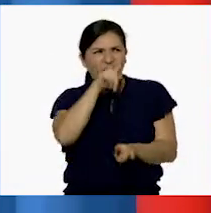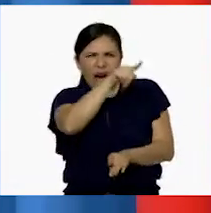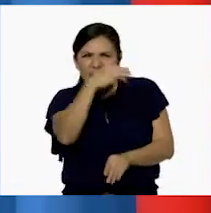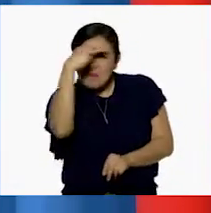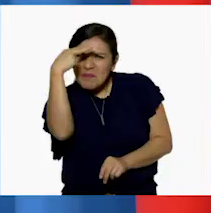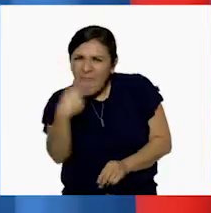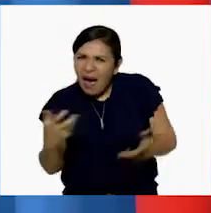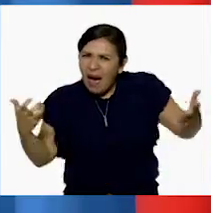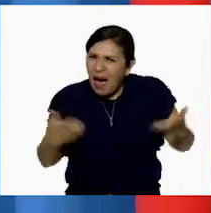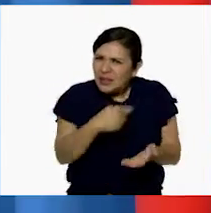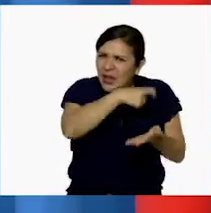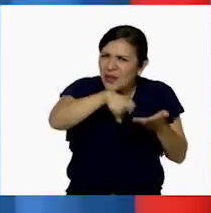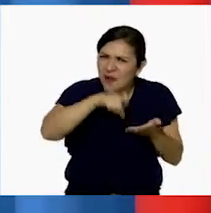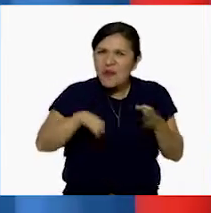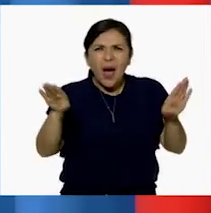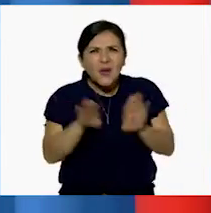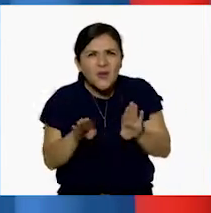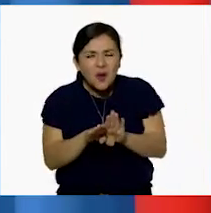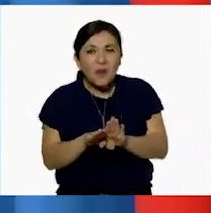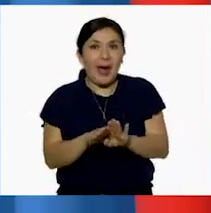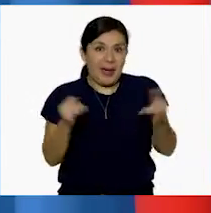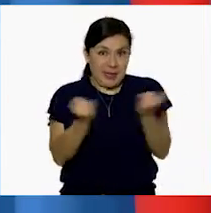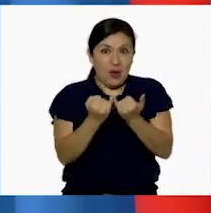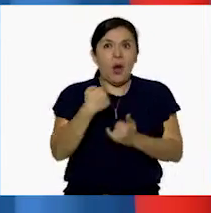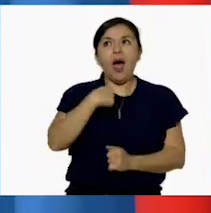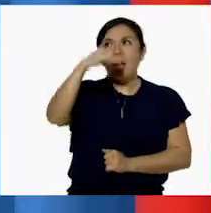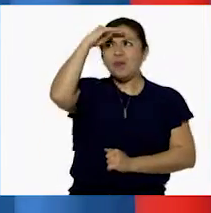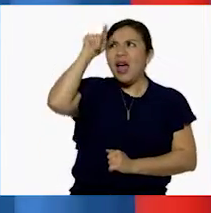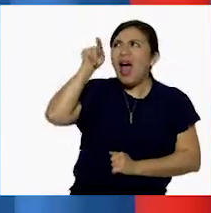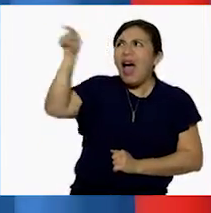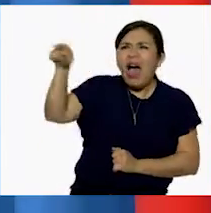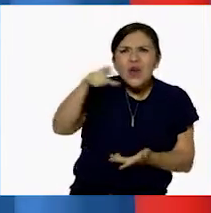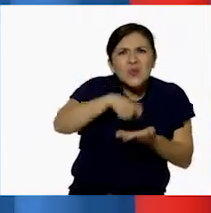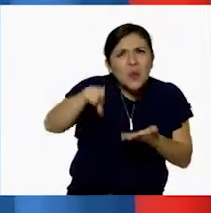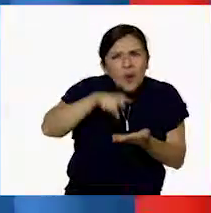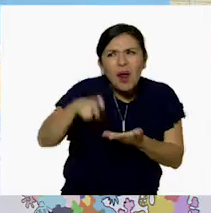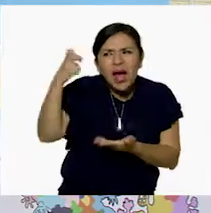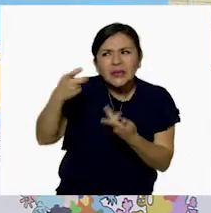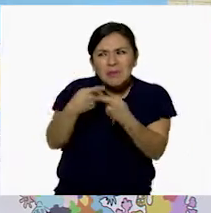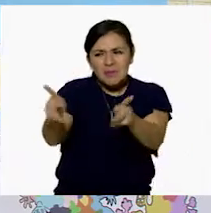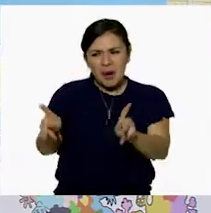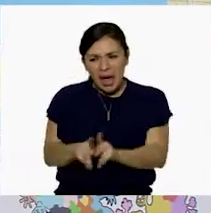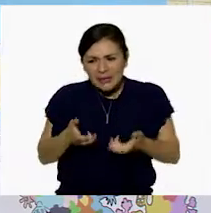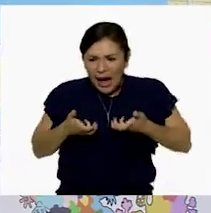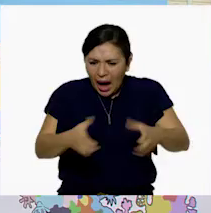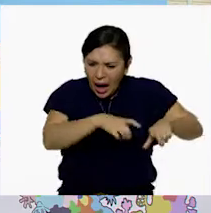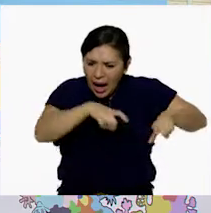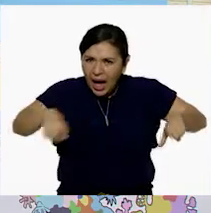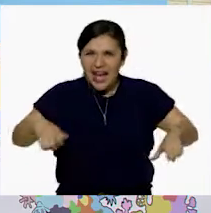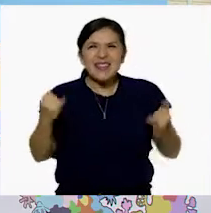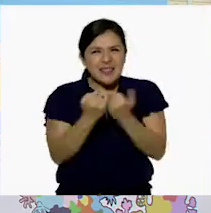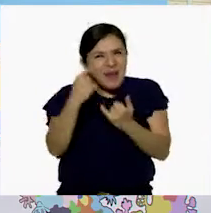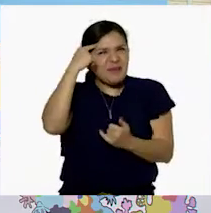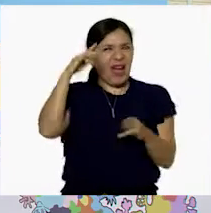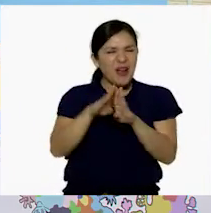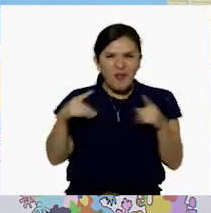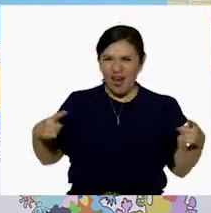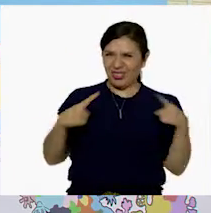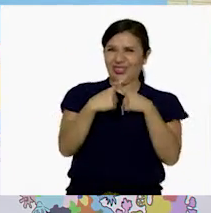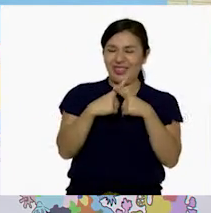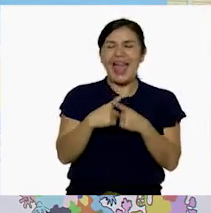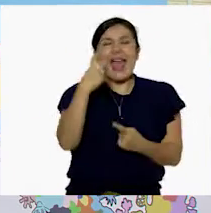como a nosotros la manera en que se compra pan en la plaza de Shema el Efna. Así es, María, y vale la